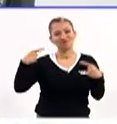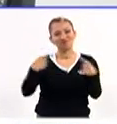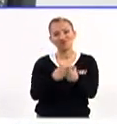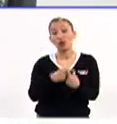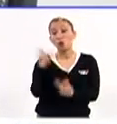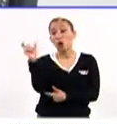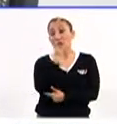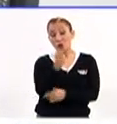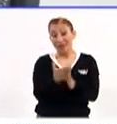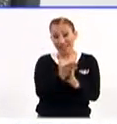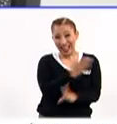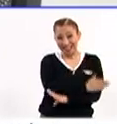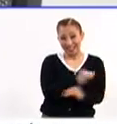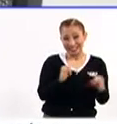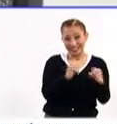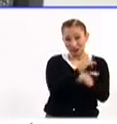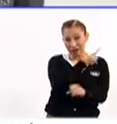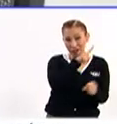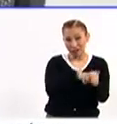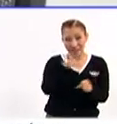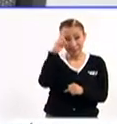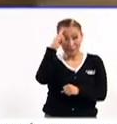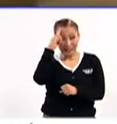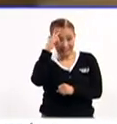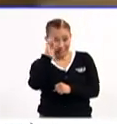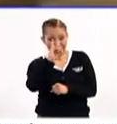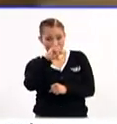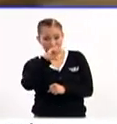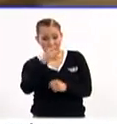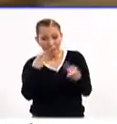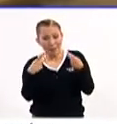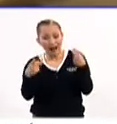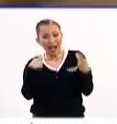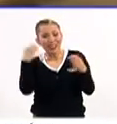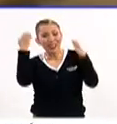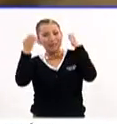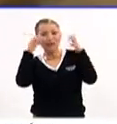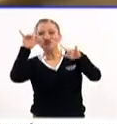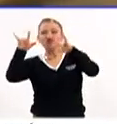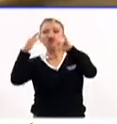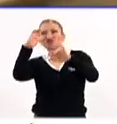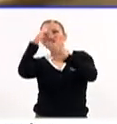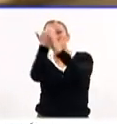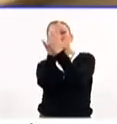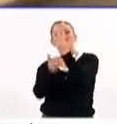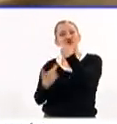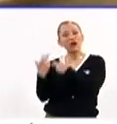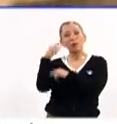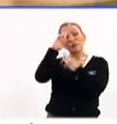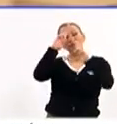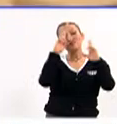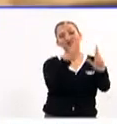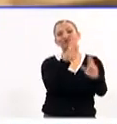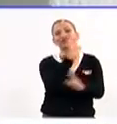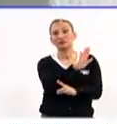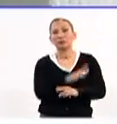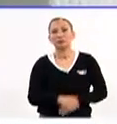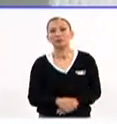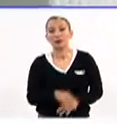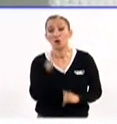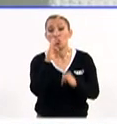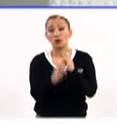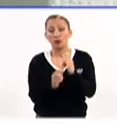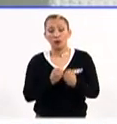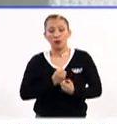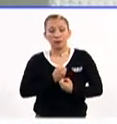justo cuando el entonces Instituto Nacional de Bellas Artes preparaba una exposición retrospectiva como homenaje nacional. Un